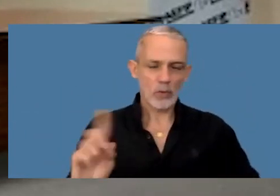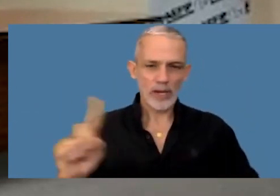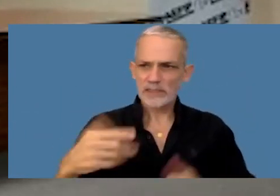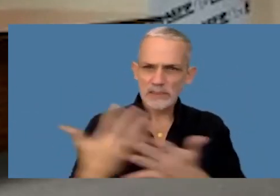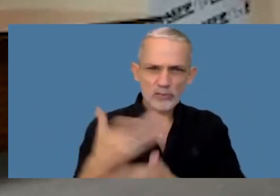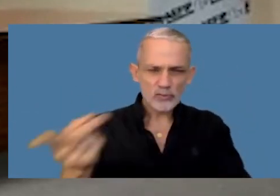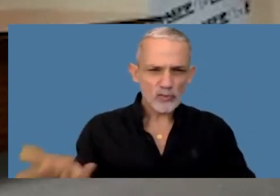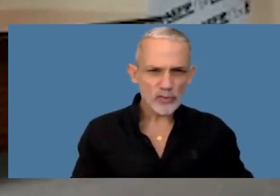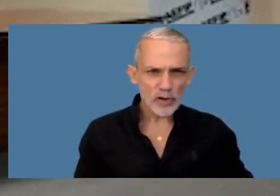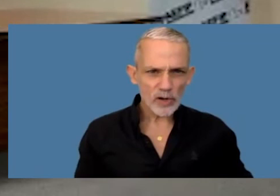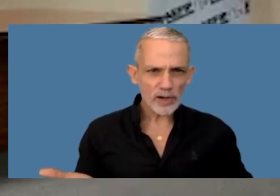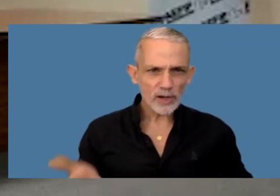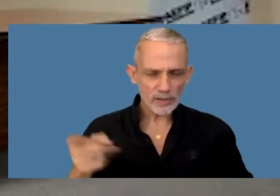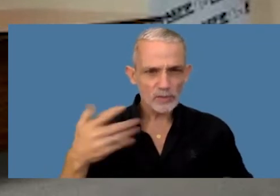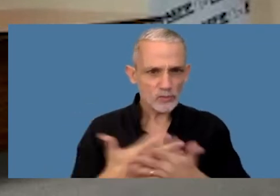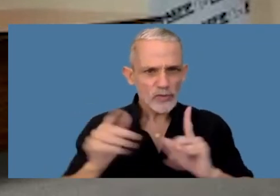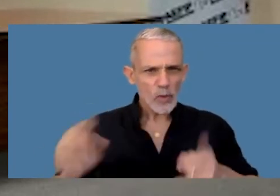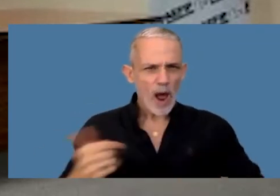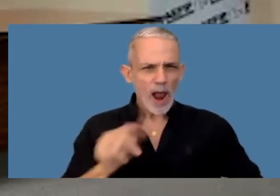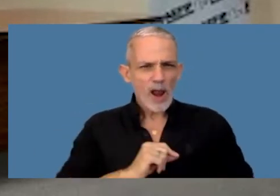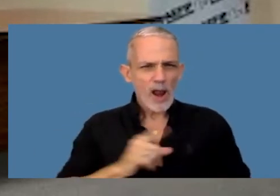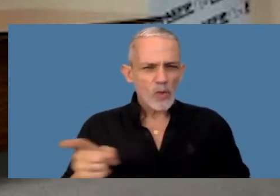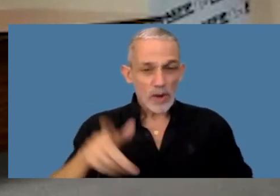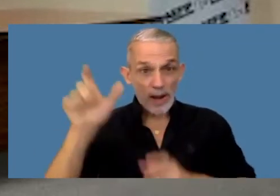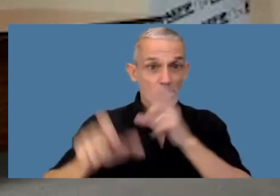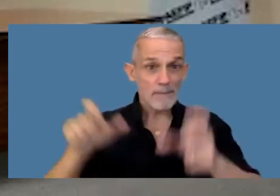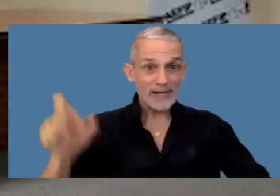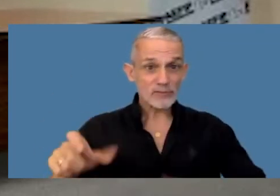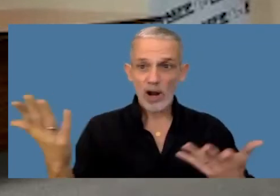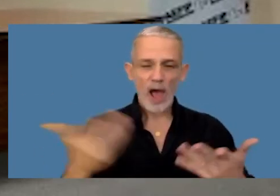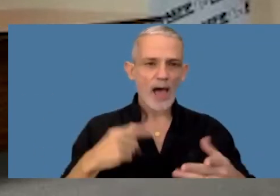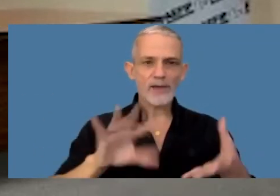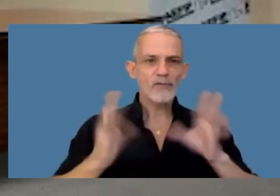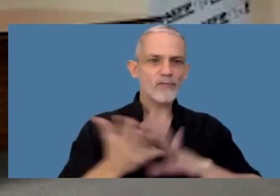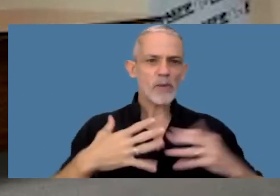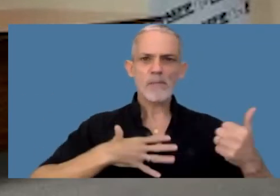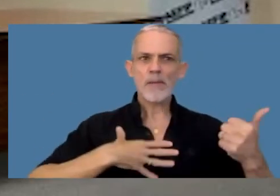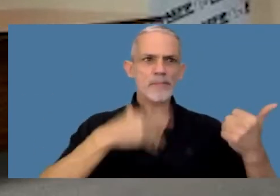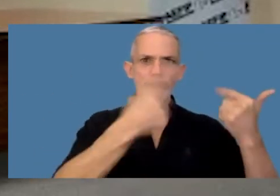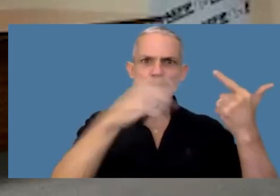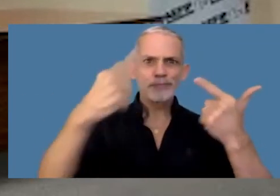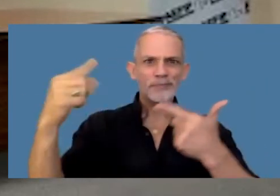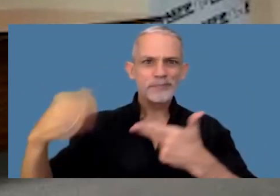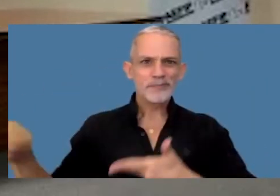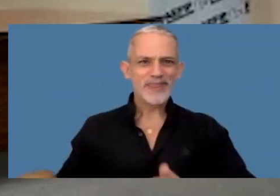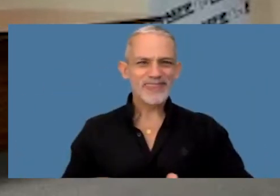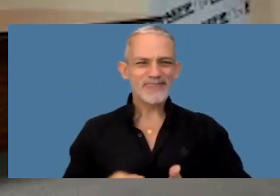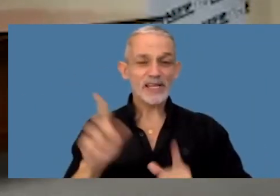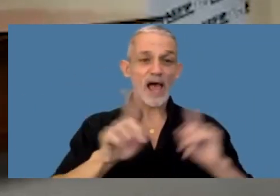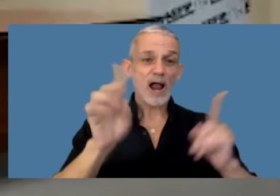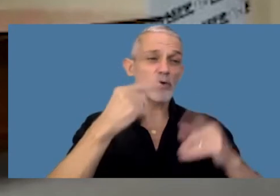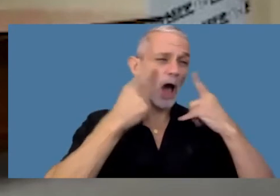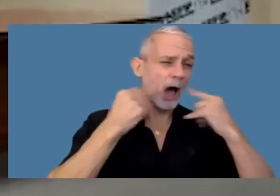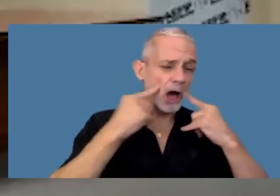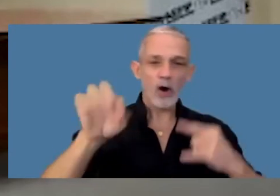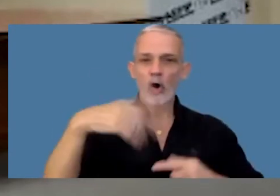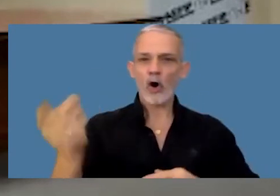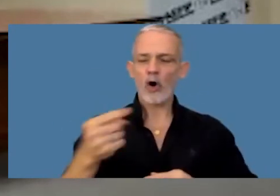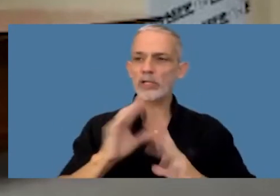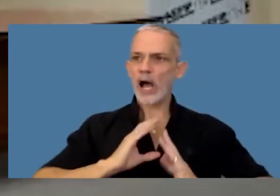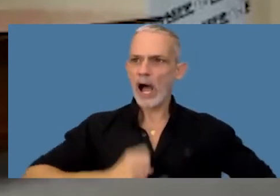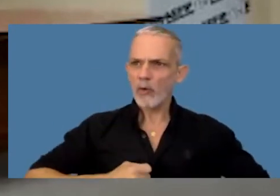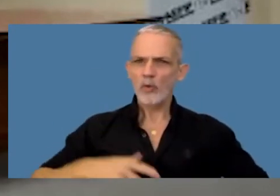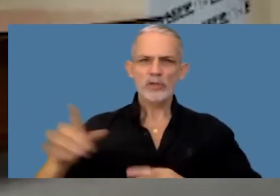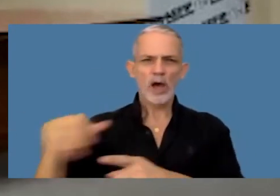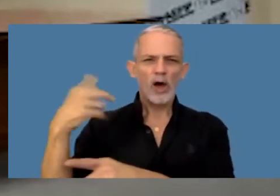igual. Porque las personas tienen estructuras de personalidad diferentes. Hay personas que lloran, hay personas que se angustian, hay personas